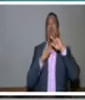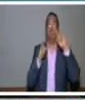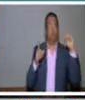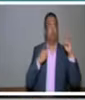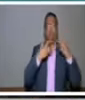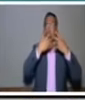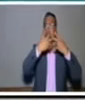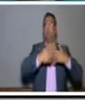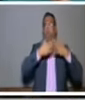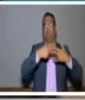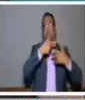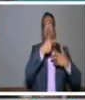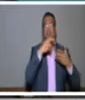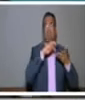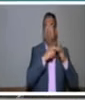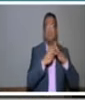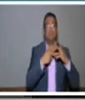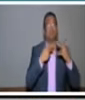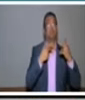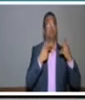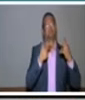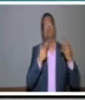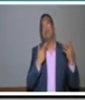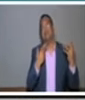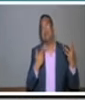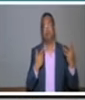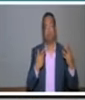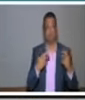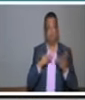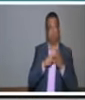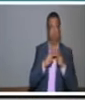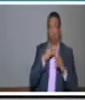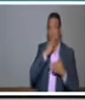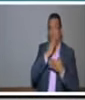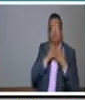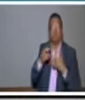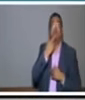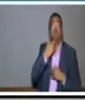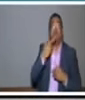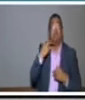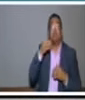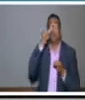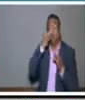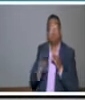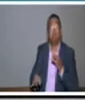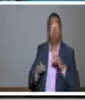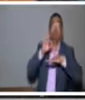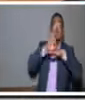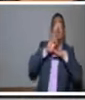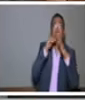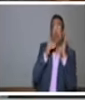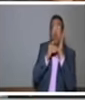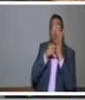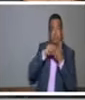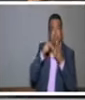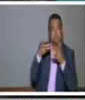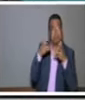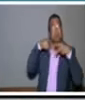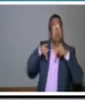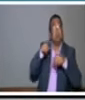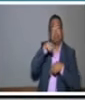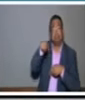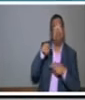específica que pudiera contaminar los aires. Es un restaurante, es una cafetería, es una oficina de médicos, es una oficina de abogados. Así que